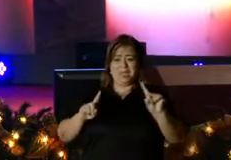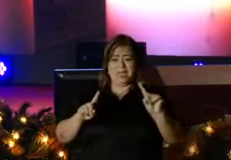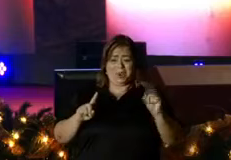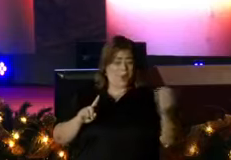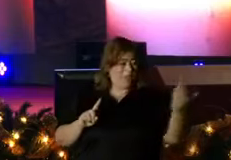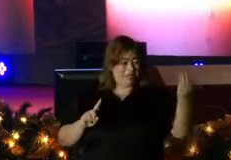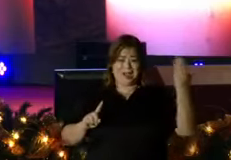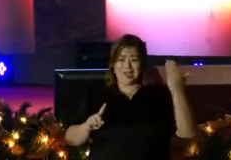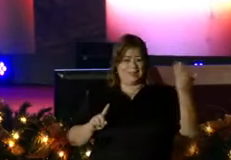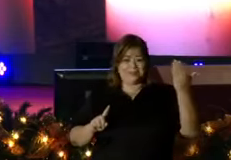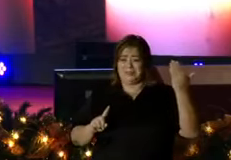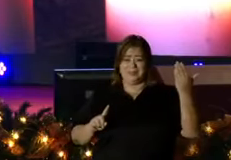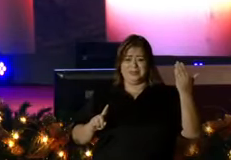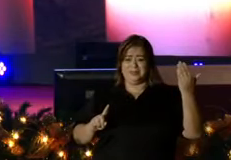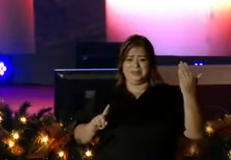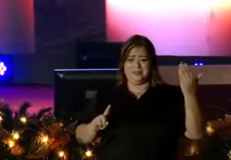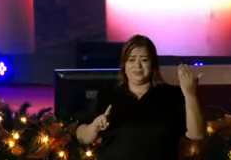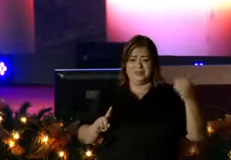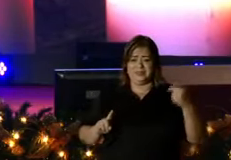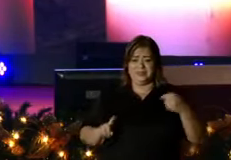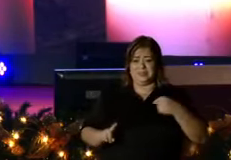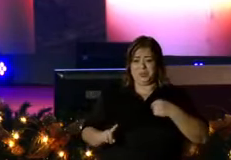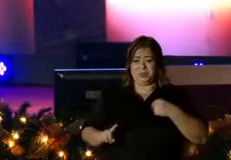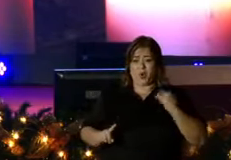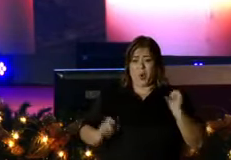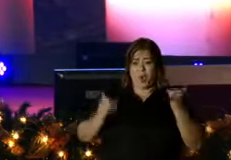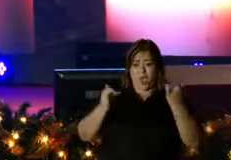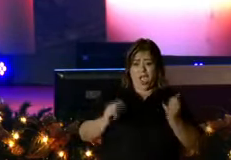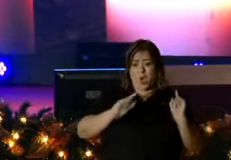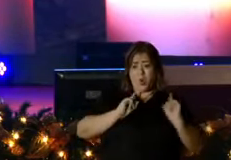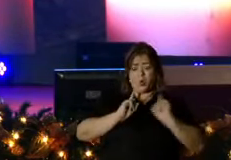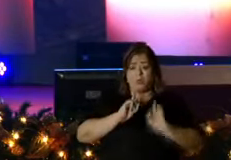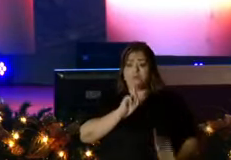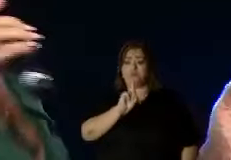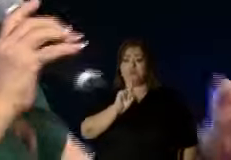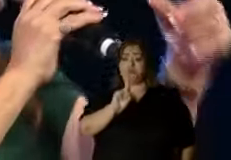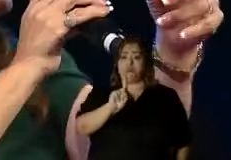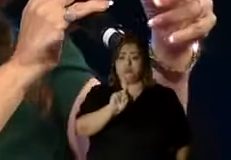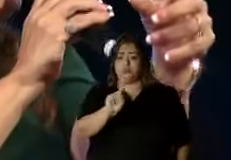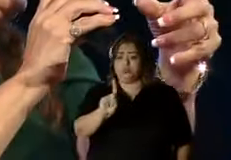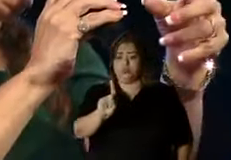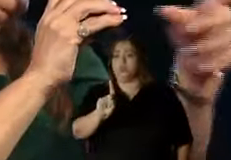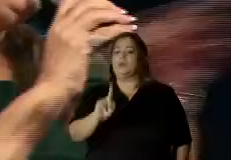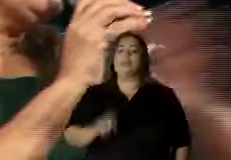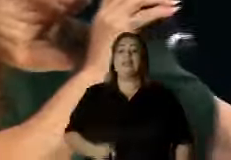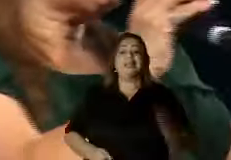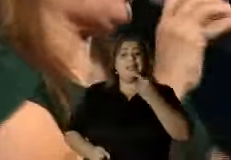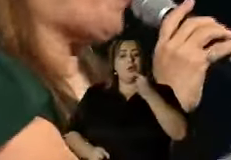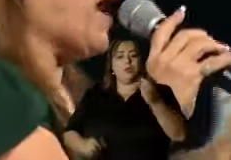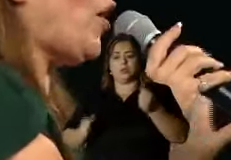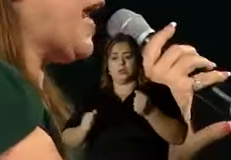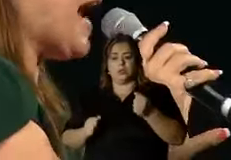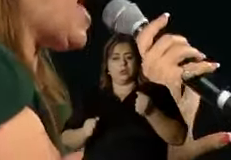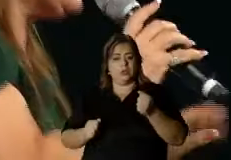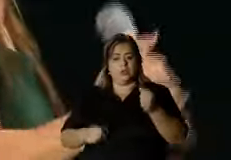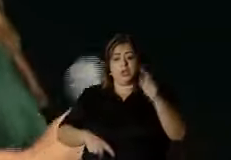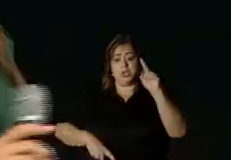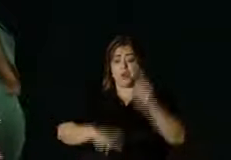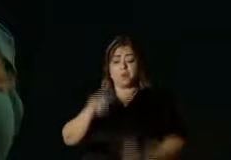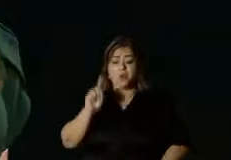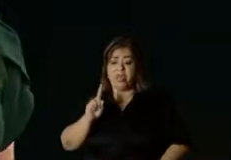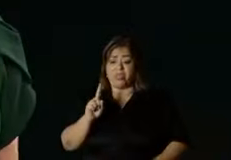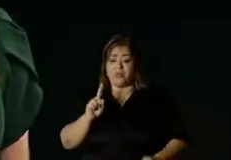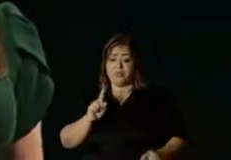pasado y ahora todo va mejor. Decláralo conmigo. Yo no puedo negar